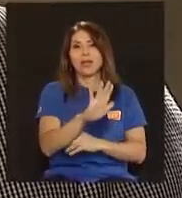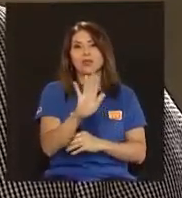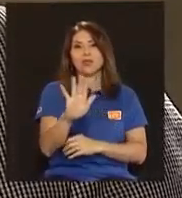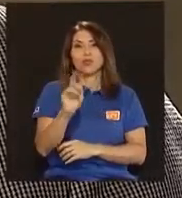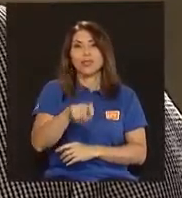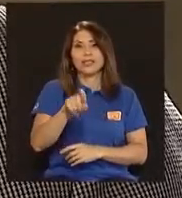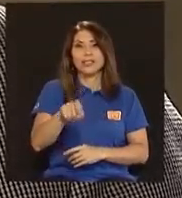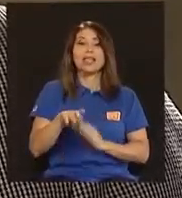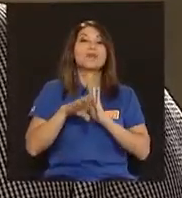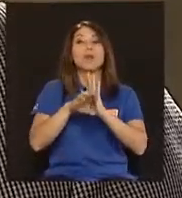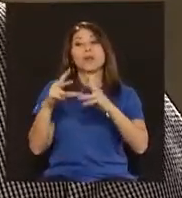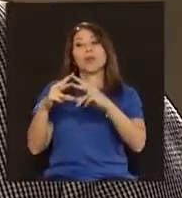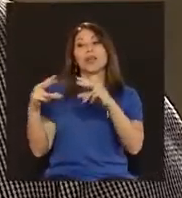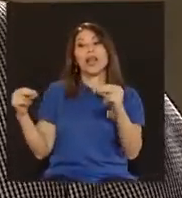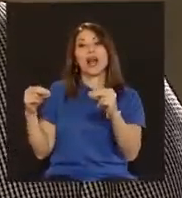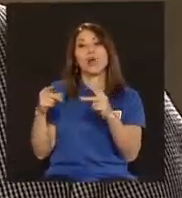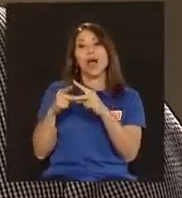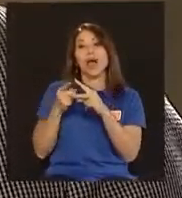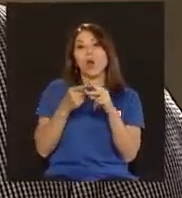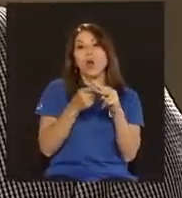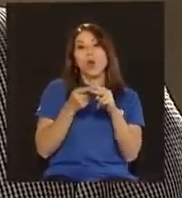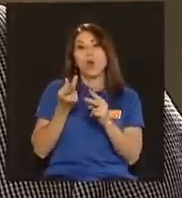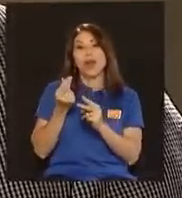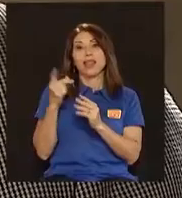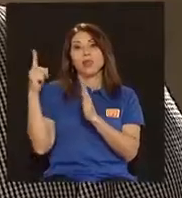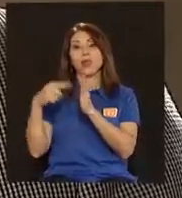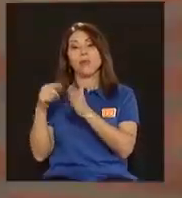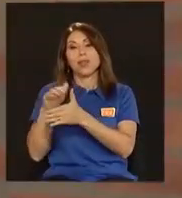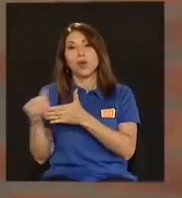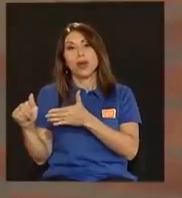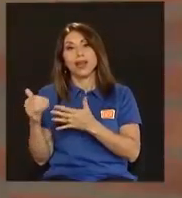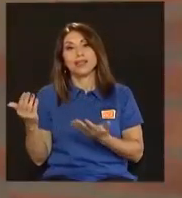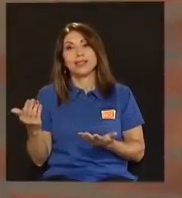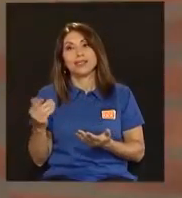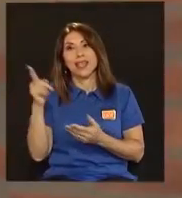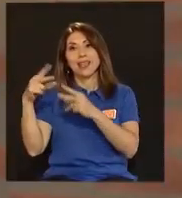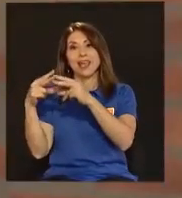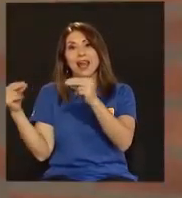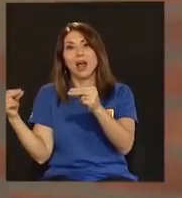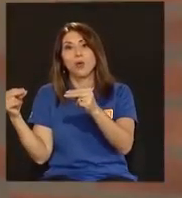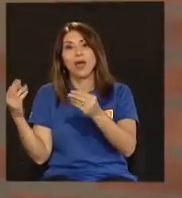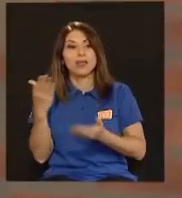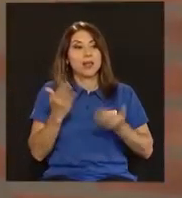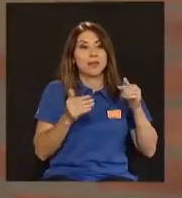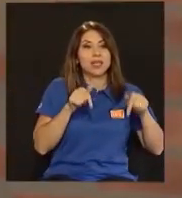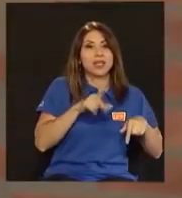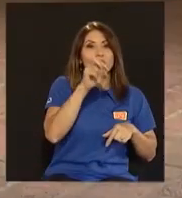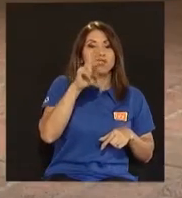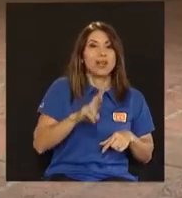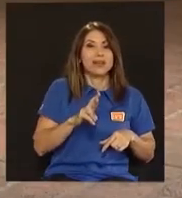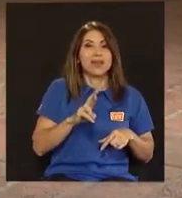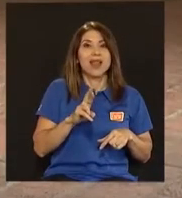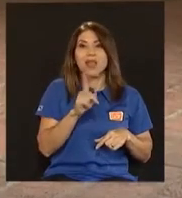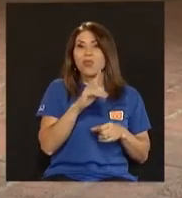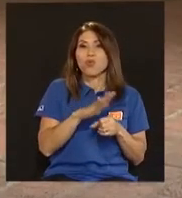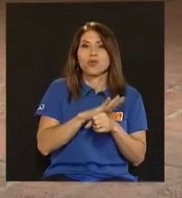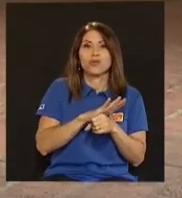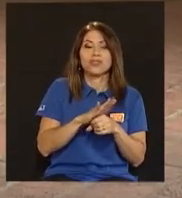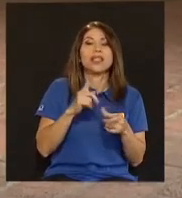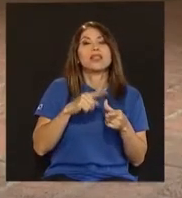de $1,000, en Costa Rica posiblemente no te da para mucho más que eso, ¿verdad? No te da para más. Entonces hay que pensar